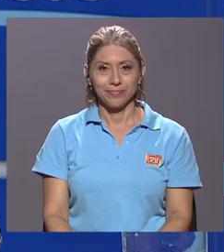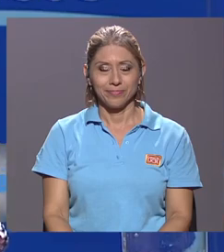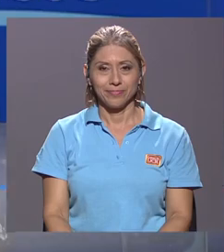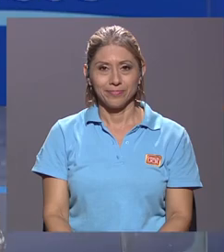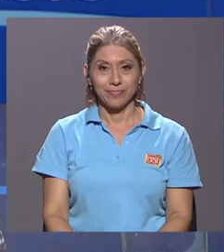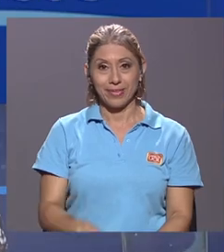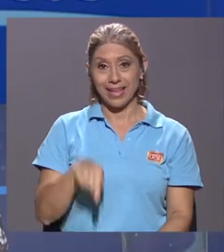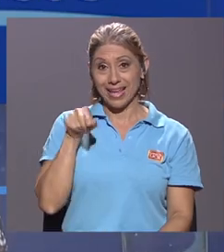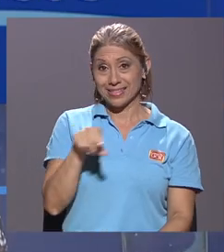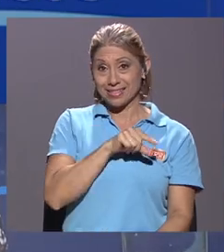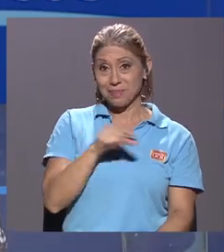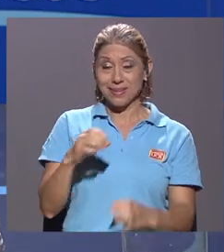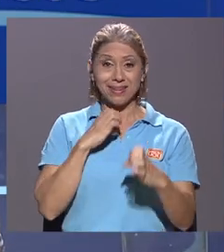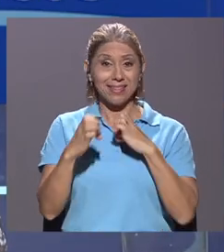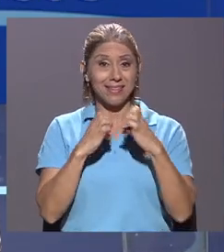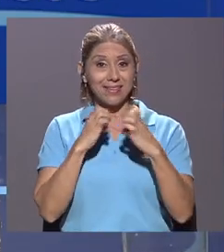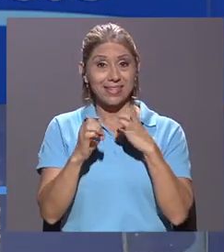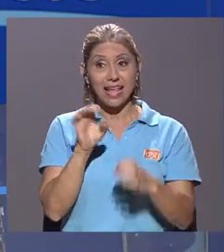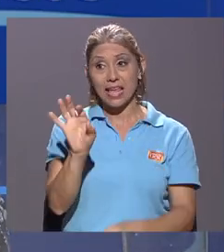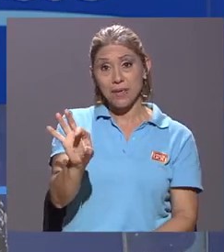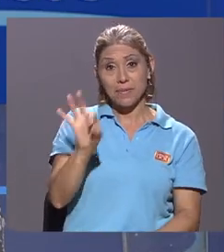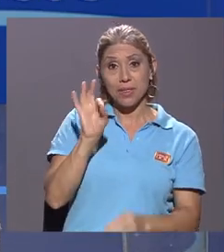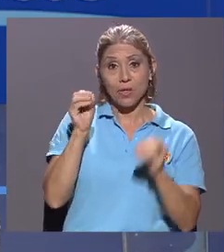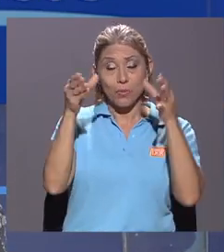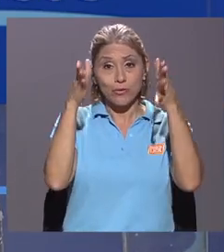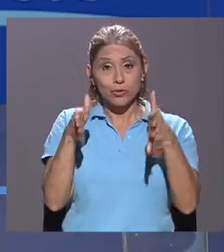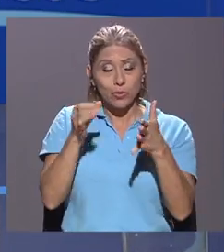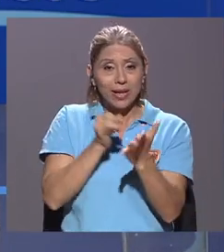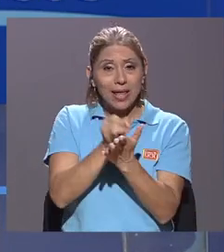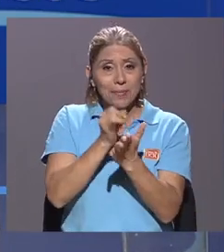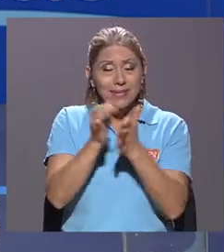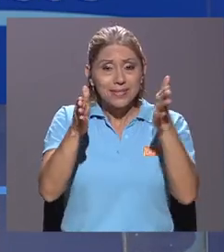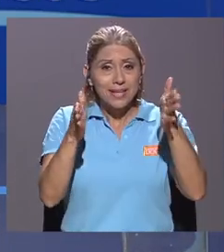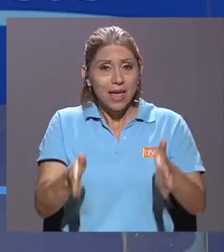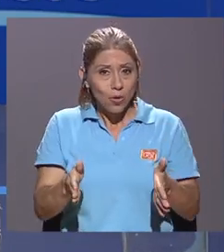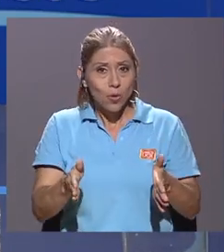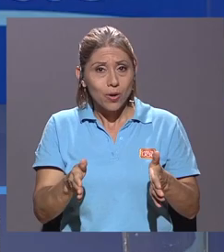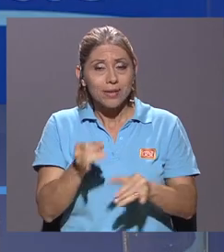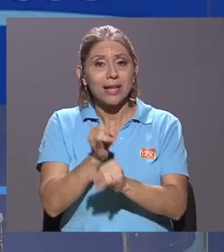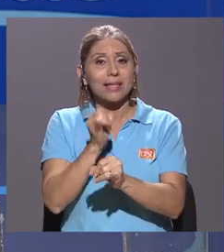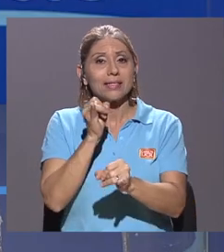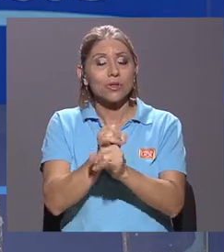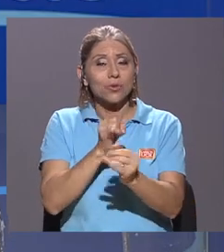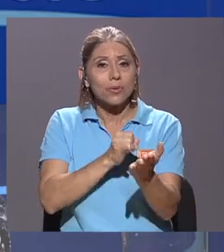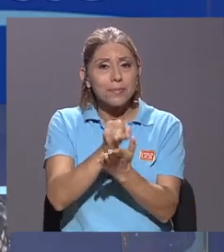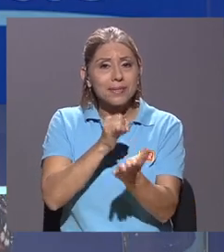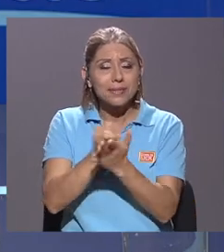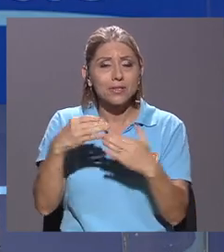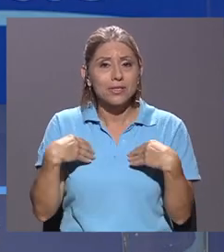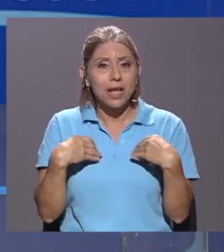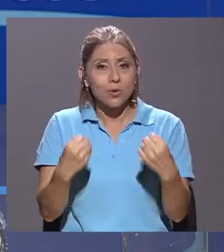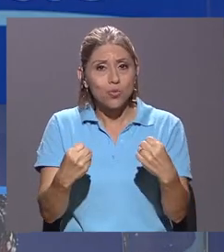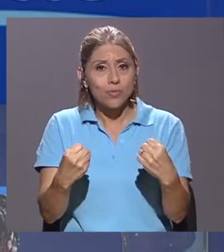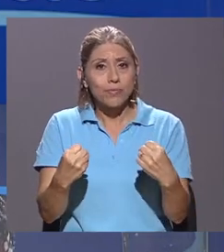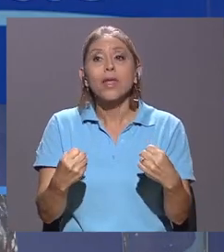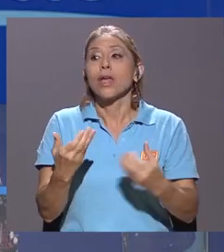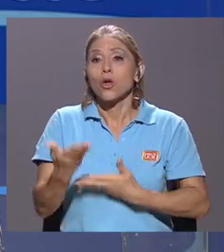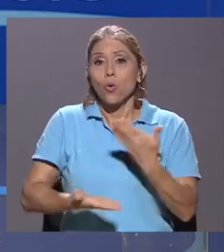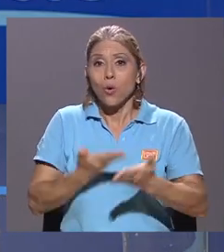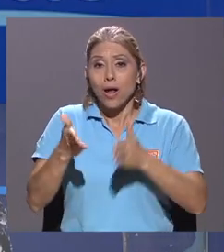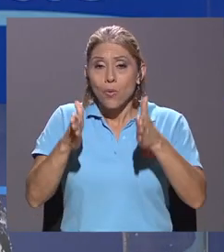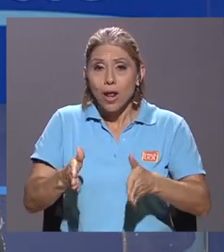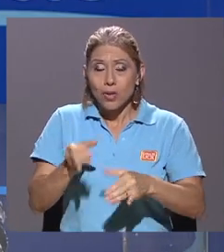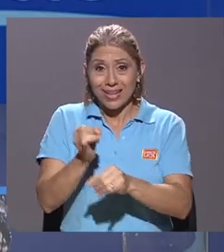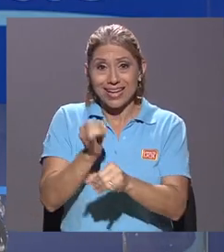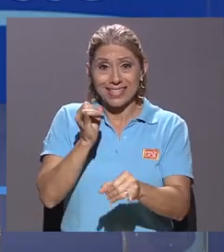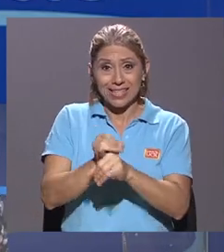esta semana en la entrevista de fondo invitado al profesor e investigador del instituto de investigación en salud y también colaborador del instituto que